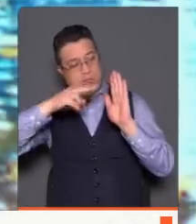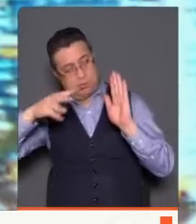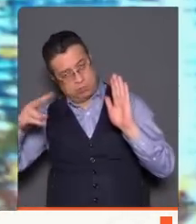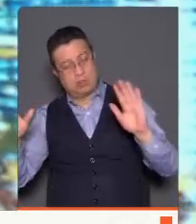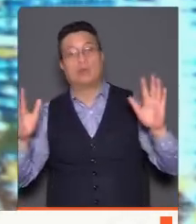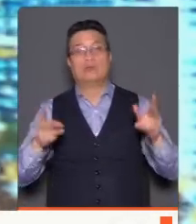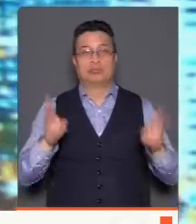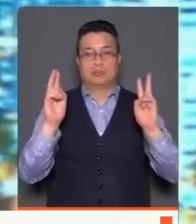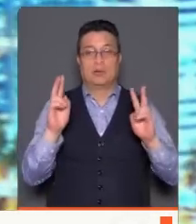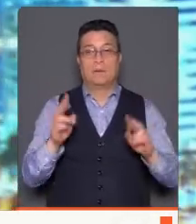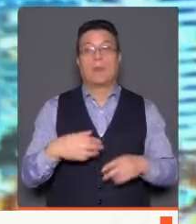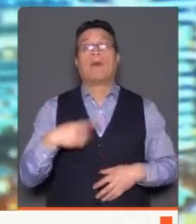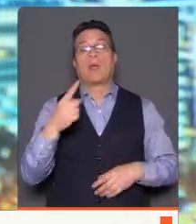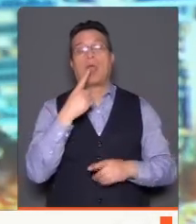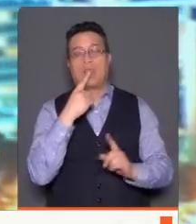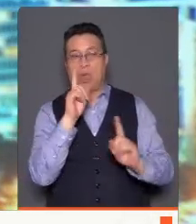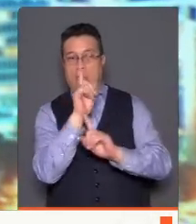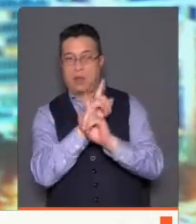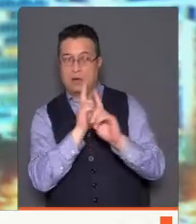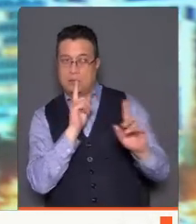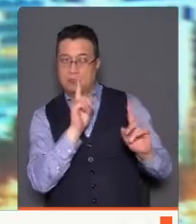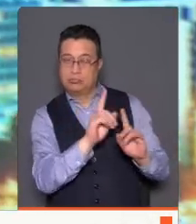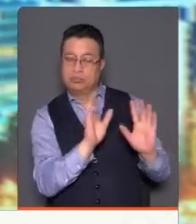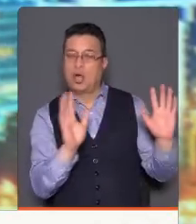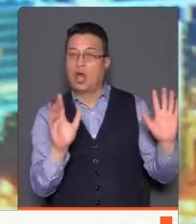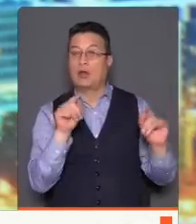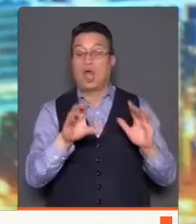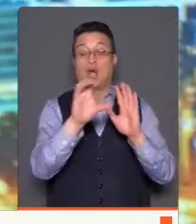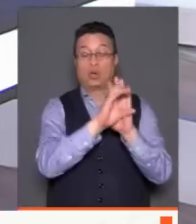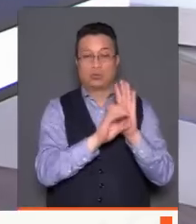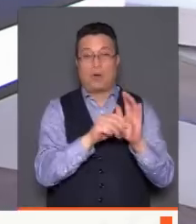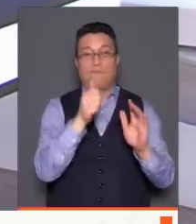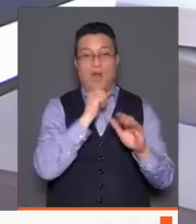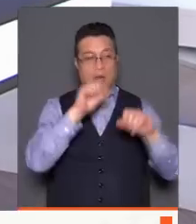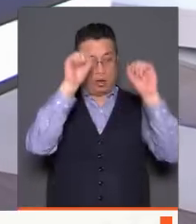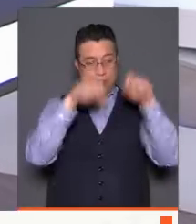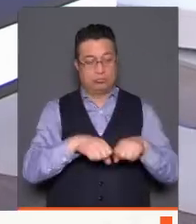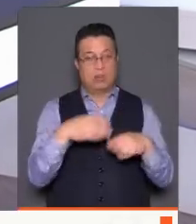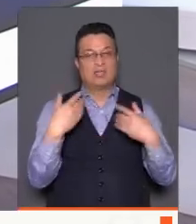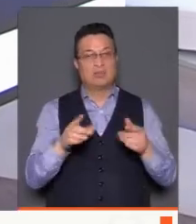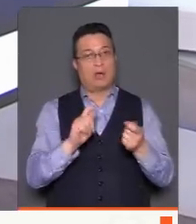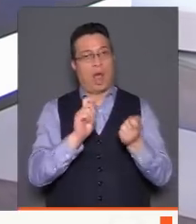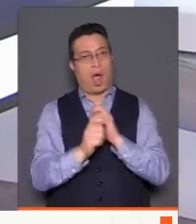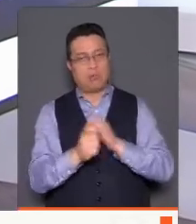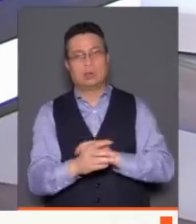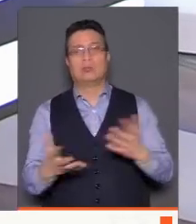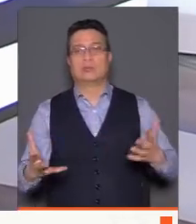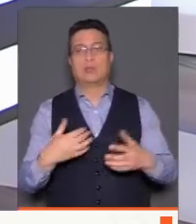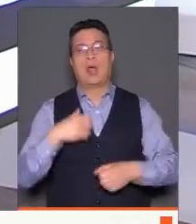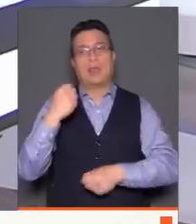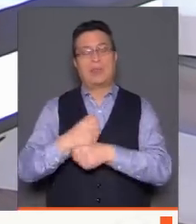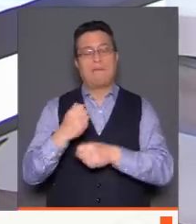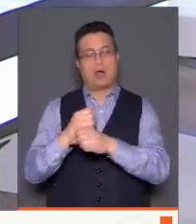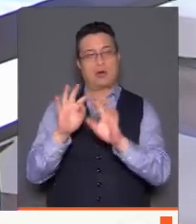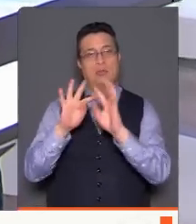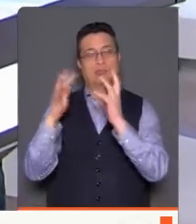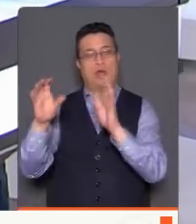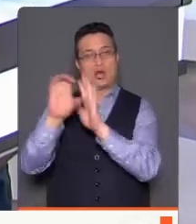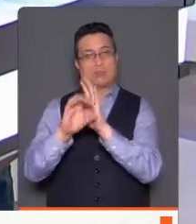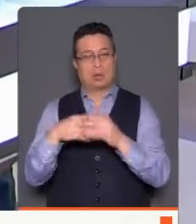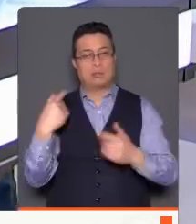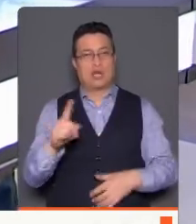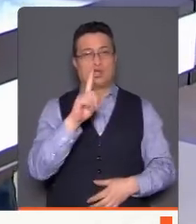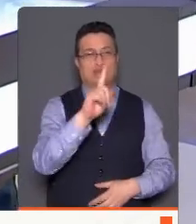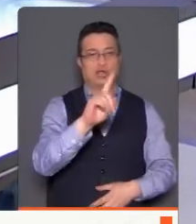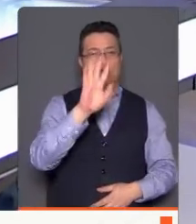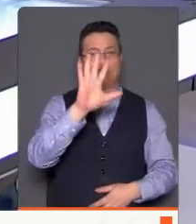el contraargumento es decir, a ver, esta constitución ni siquiera se ha aprobado, ya le estamos haciendo cambios. ¿Qué pasa con el trabajo de la convención? Acá trabajaron 154